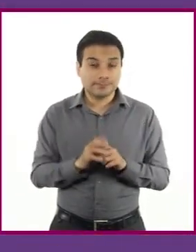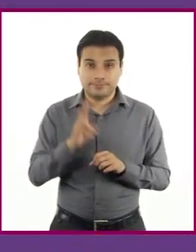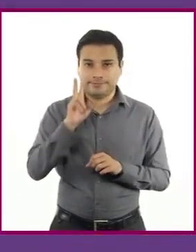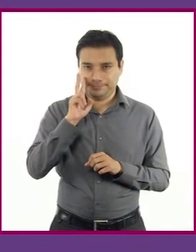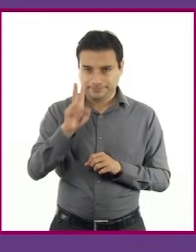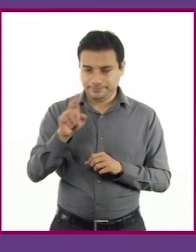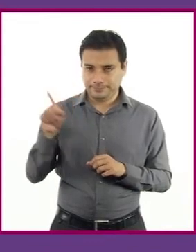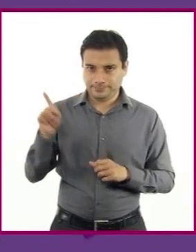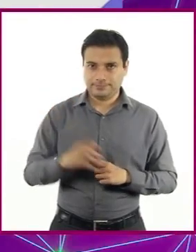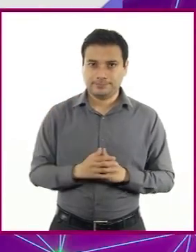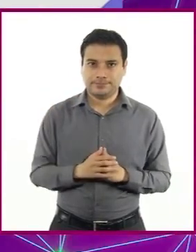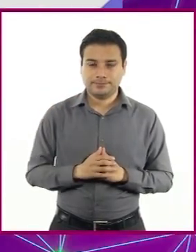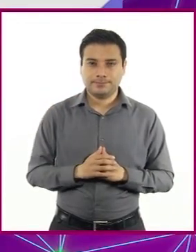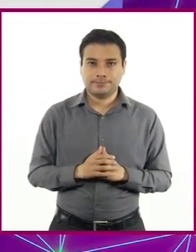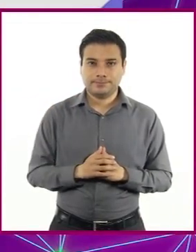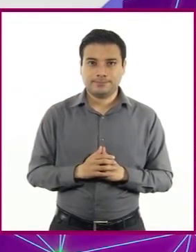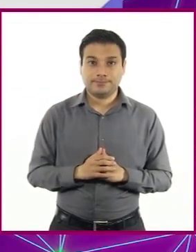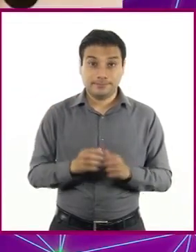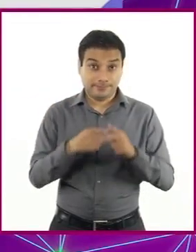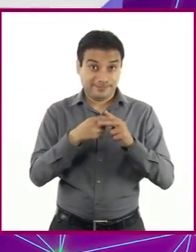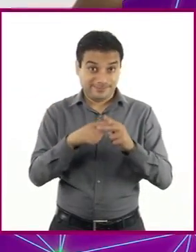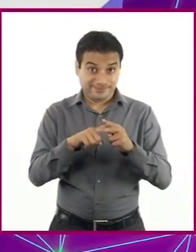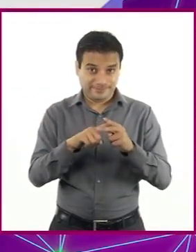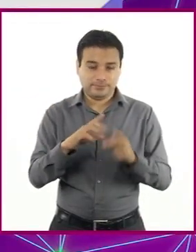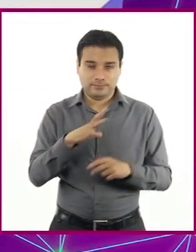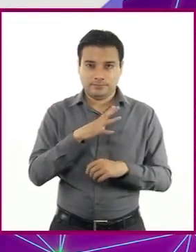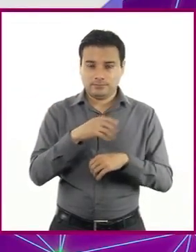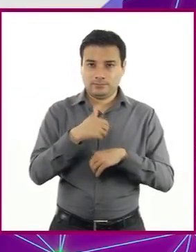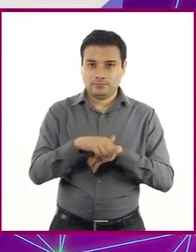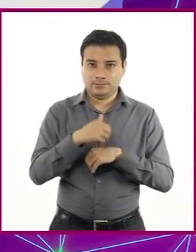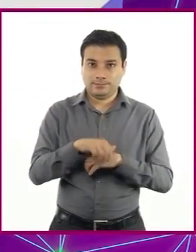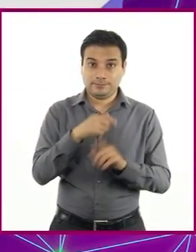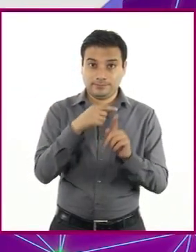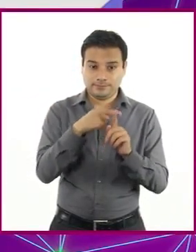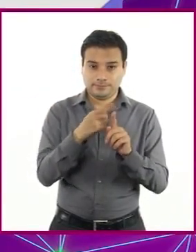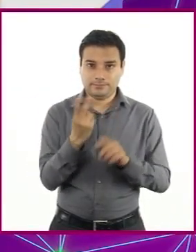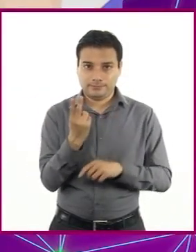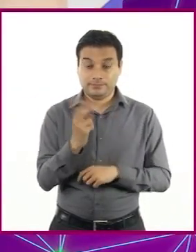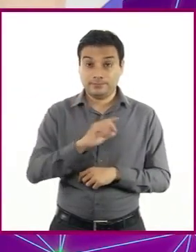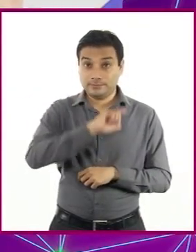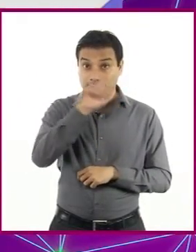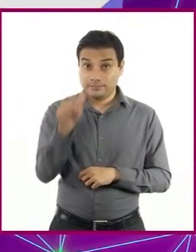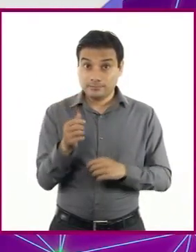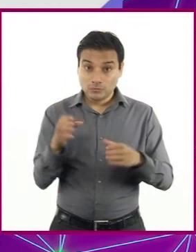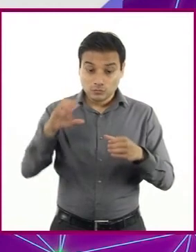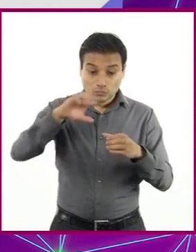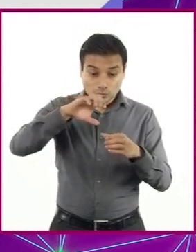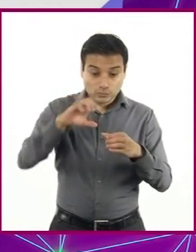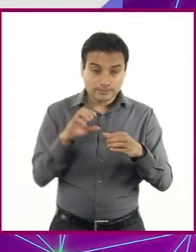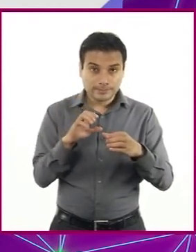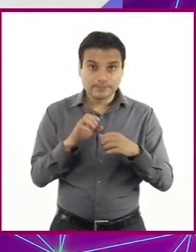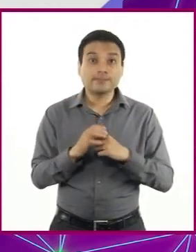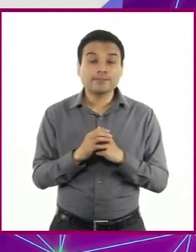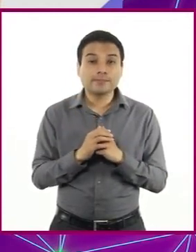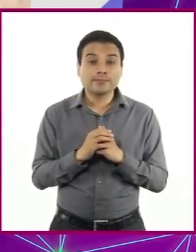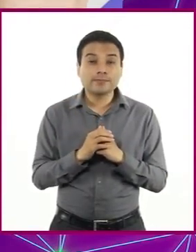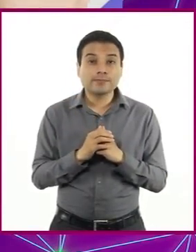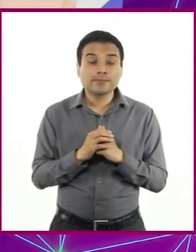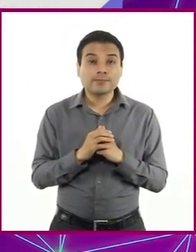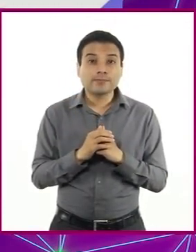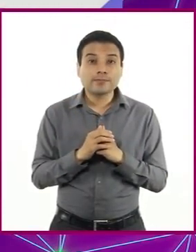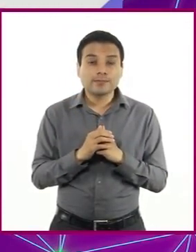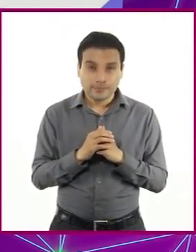semirreacción. Inicialmente el cobre estaba como cobre más 2, y después de la reacción del sulfato de cobre con el